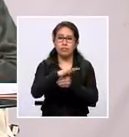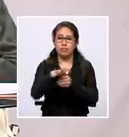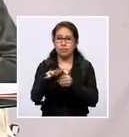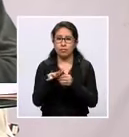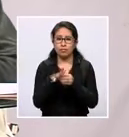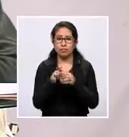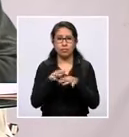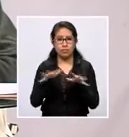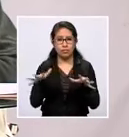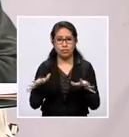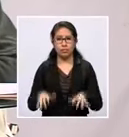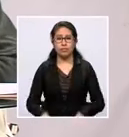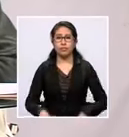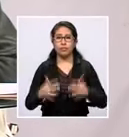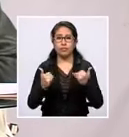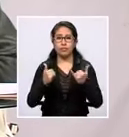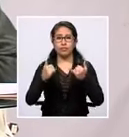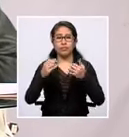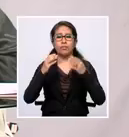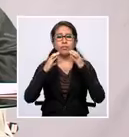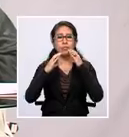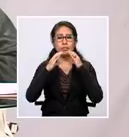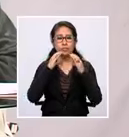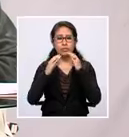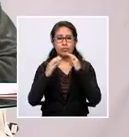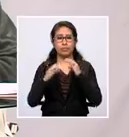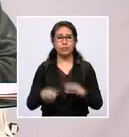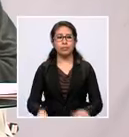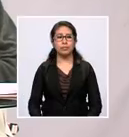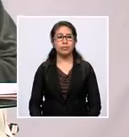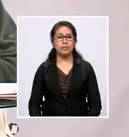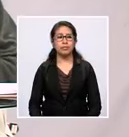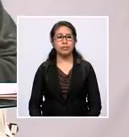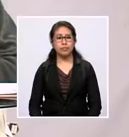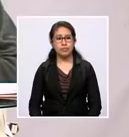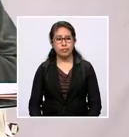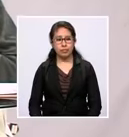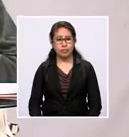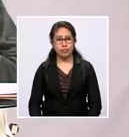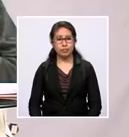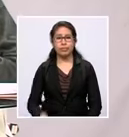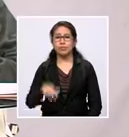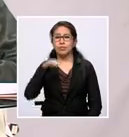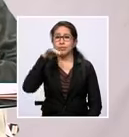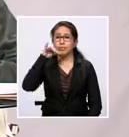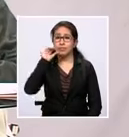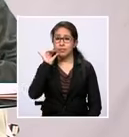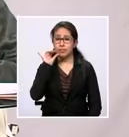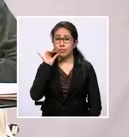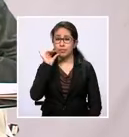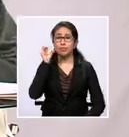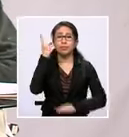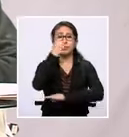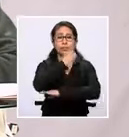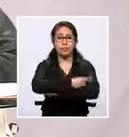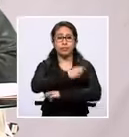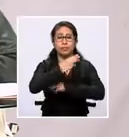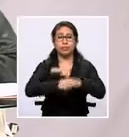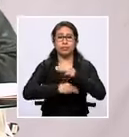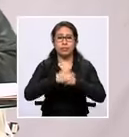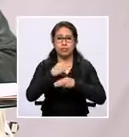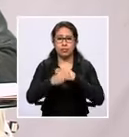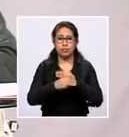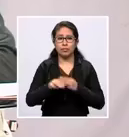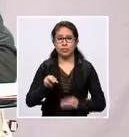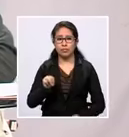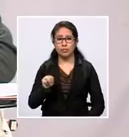hoy también quiero comunicar qué ayer era el día mundial de la malaria